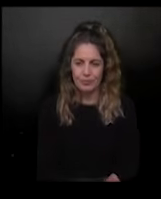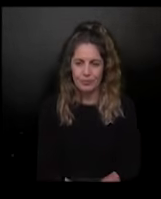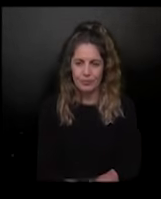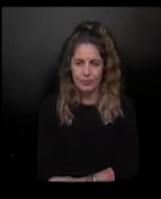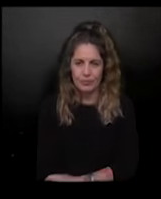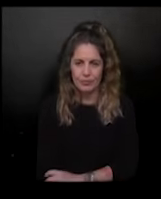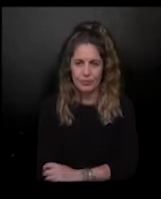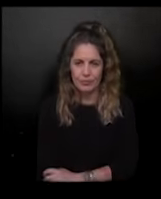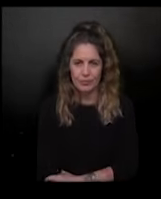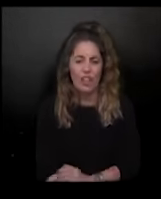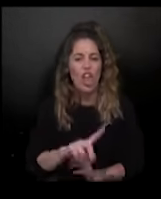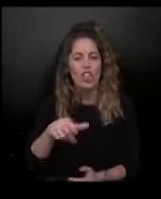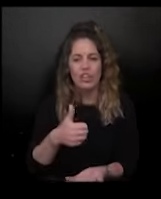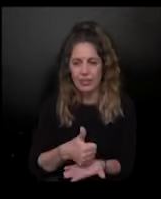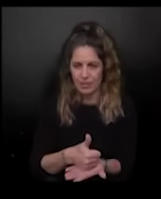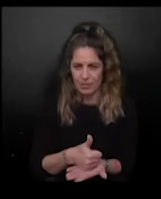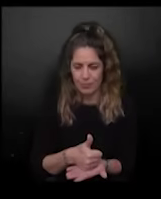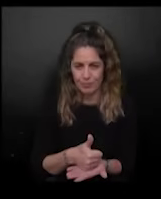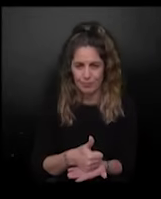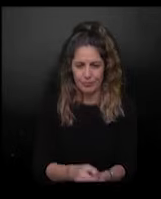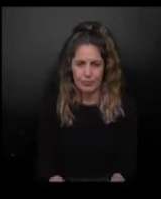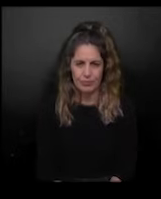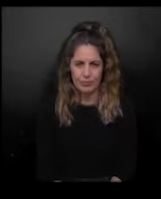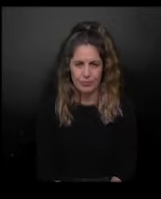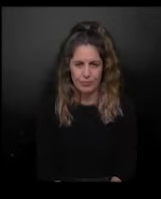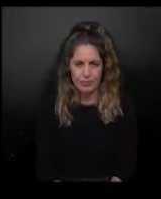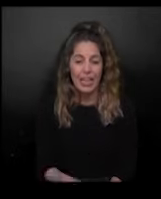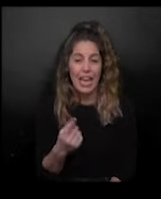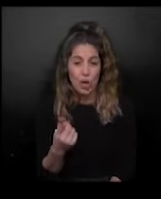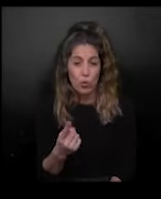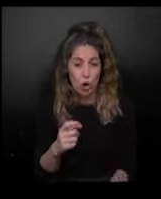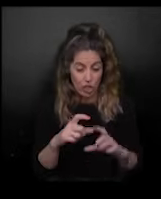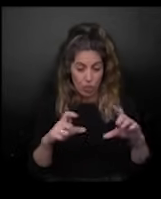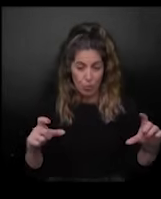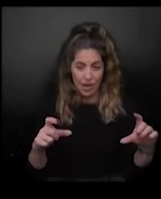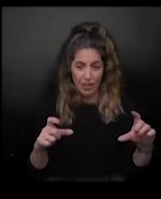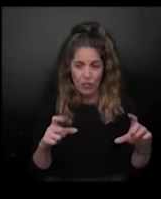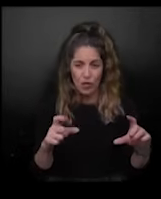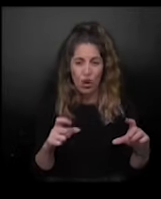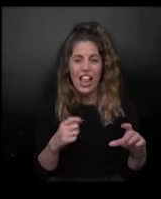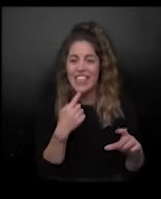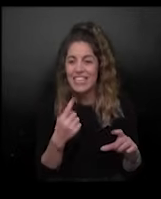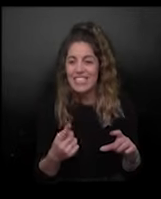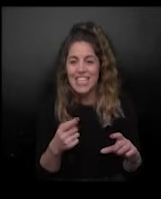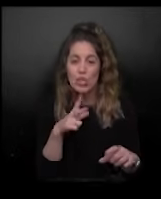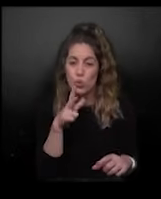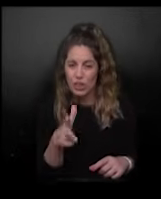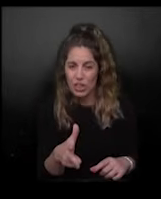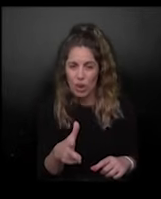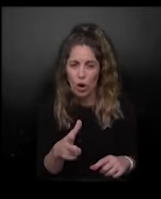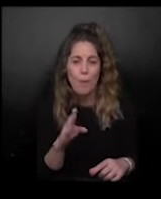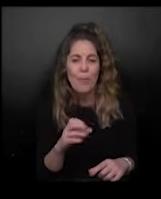vi dónde estás en uno de sus párrafos Guillermo le expresaba a su hijo